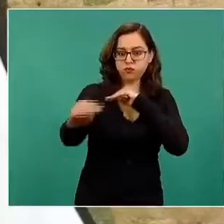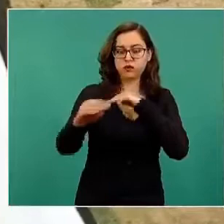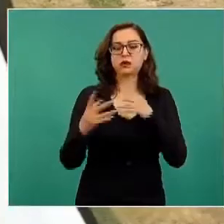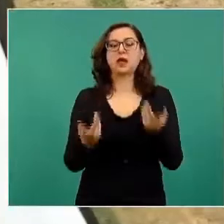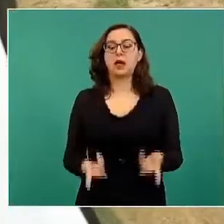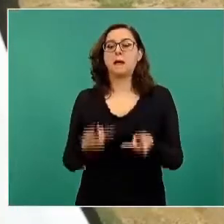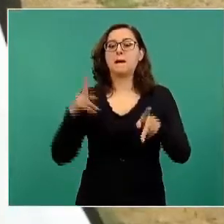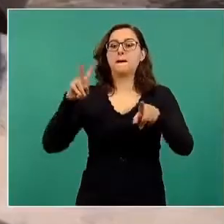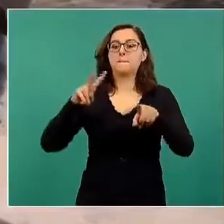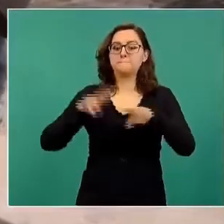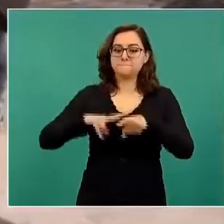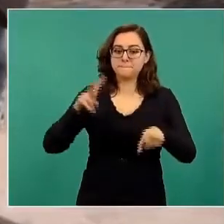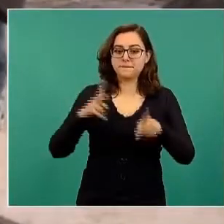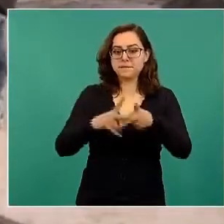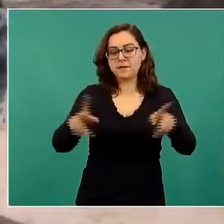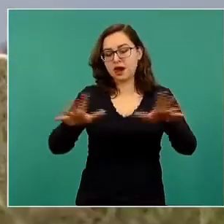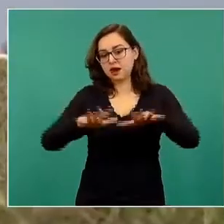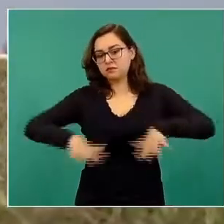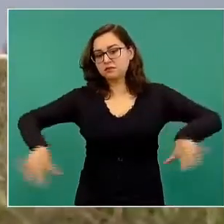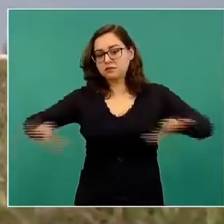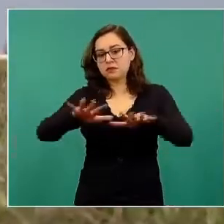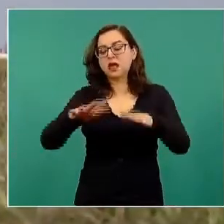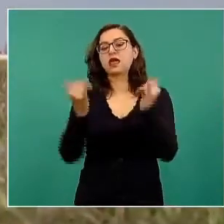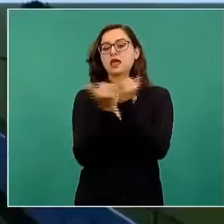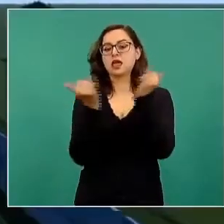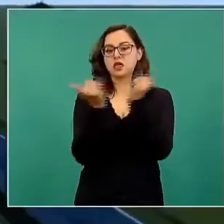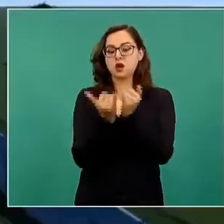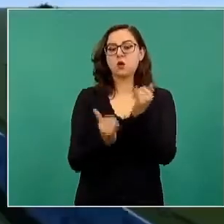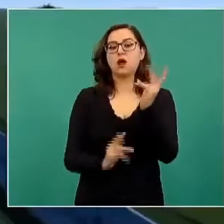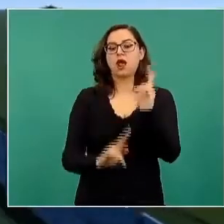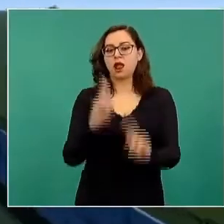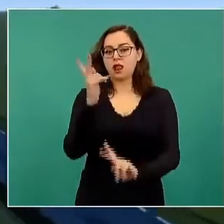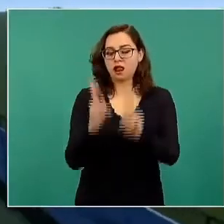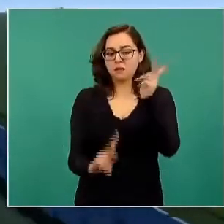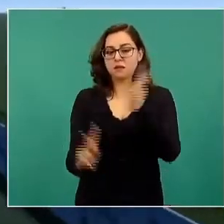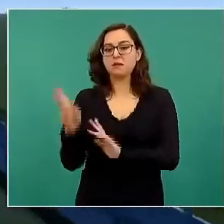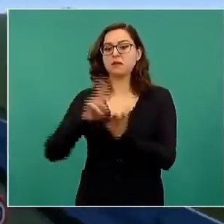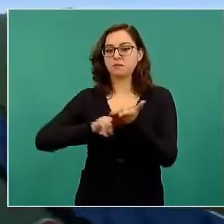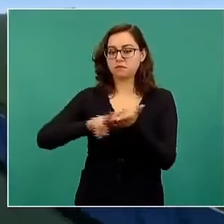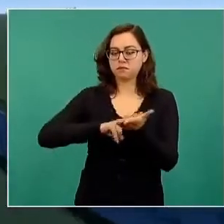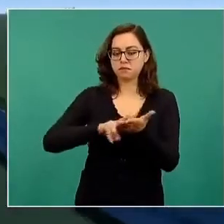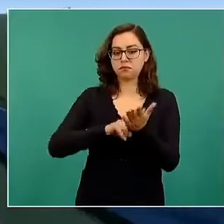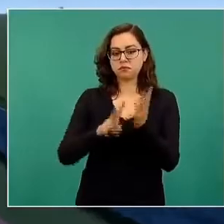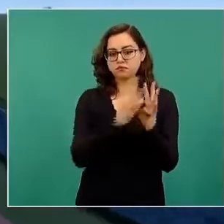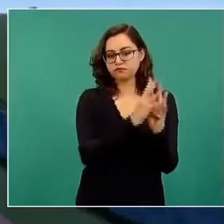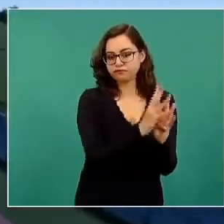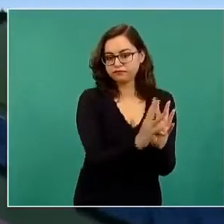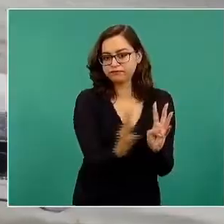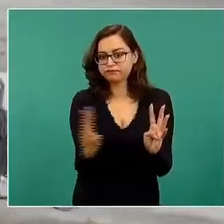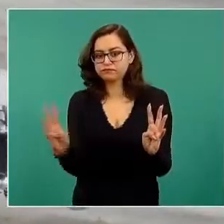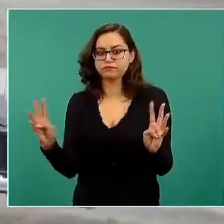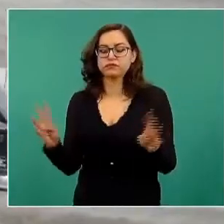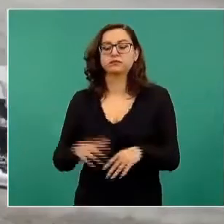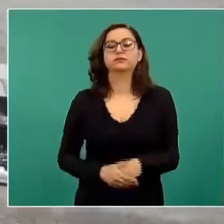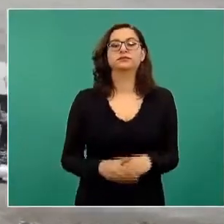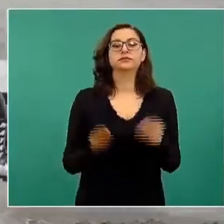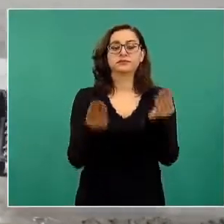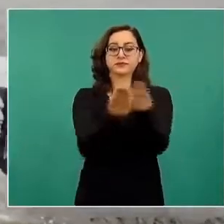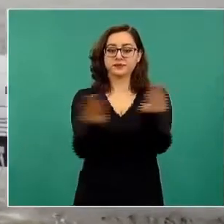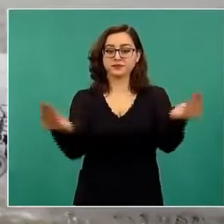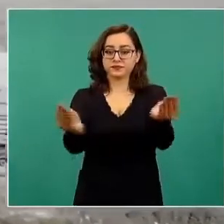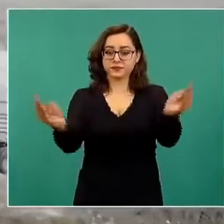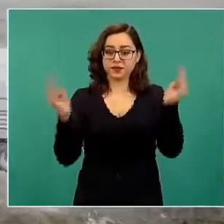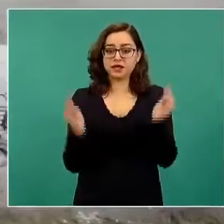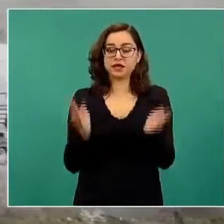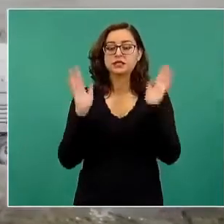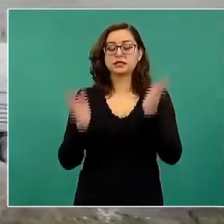trabajos en jardineras, así como la colocación de adoquín combinado con pasto. En la vialidad y barda perimetral, se trabaja en el habilitado de